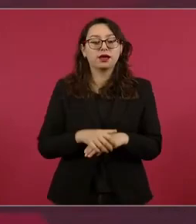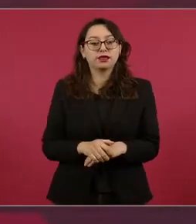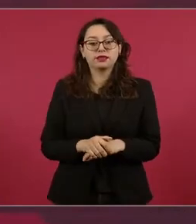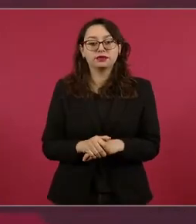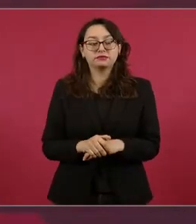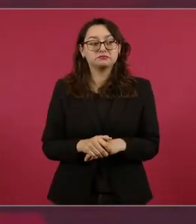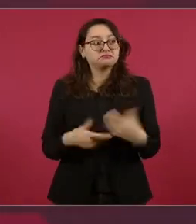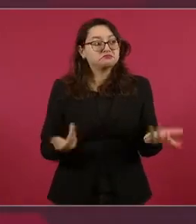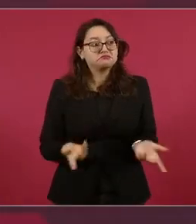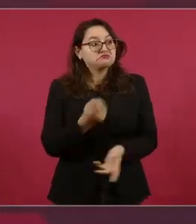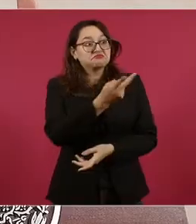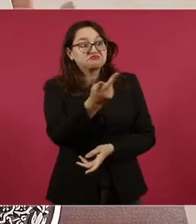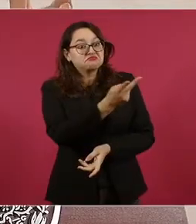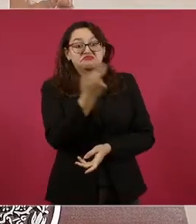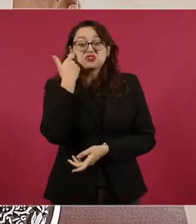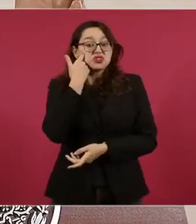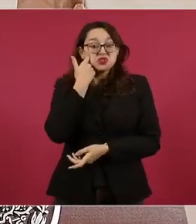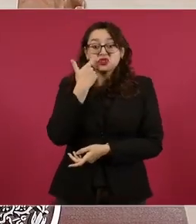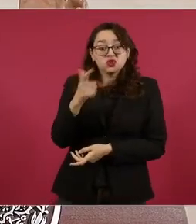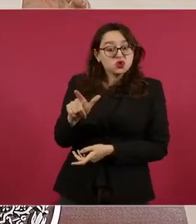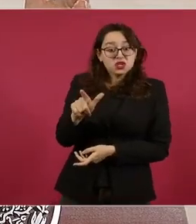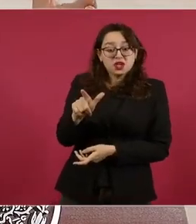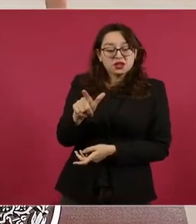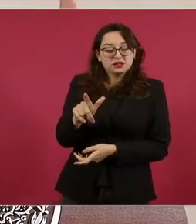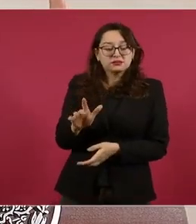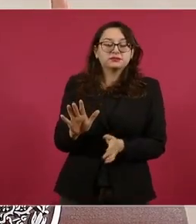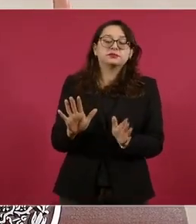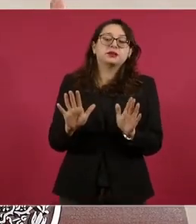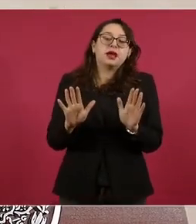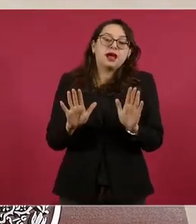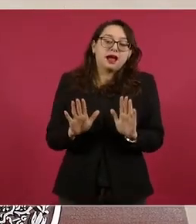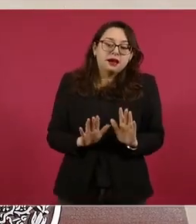sea en el